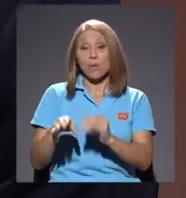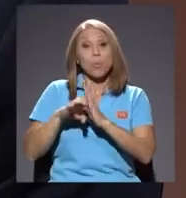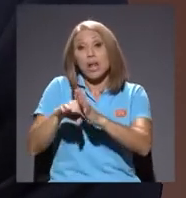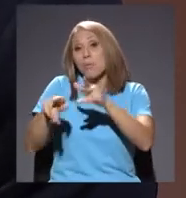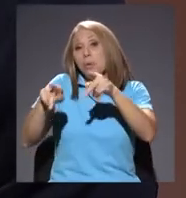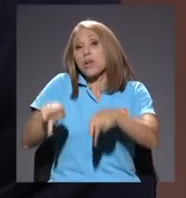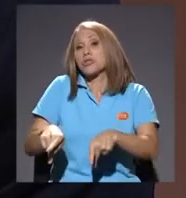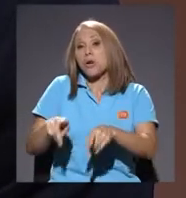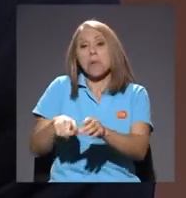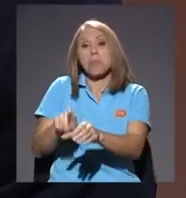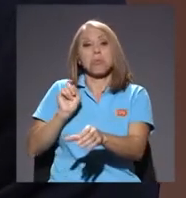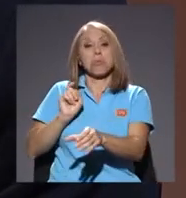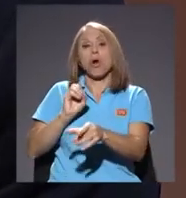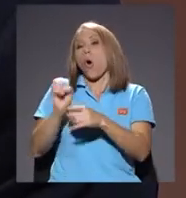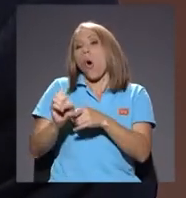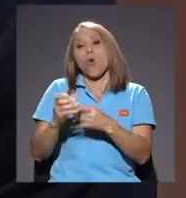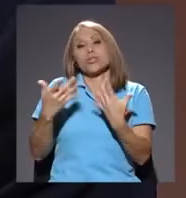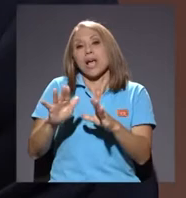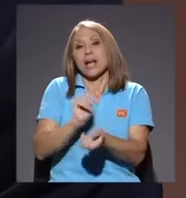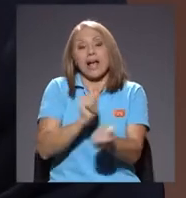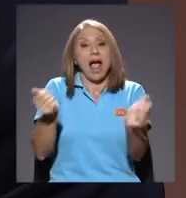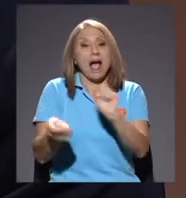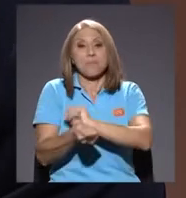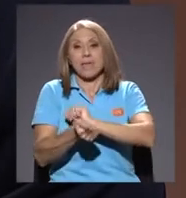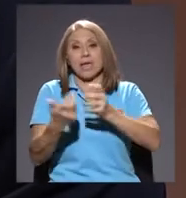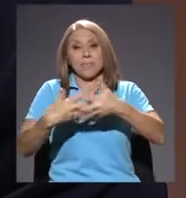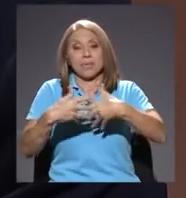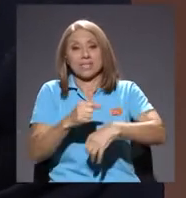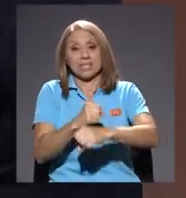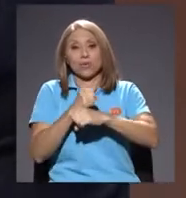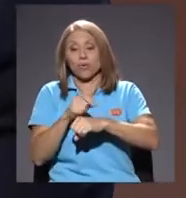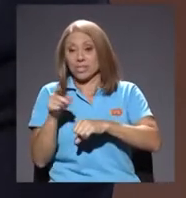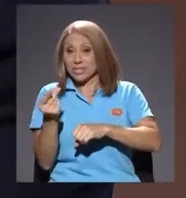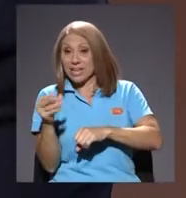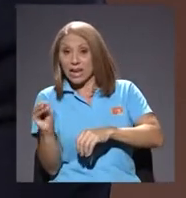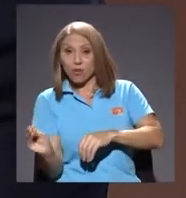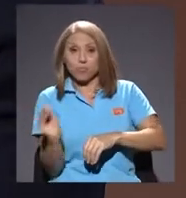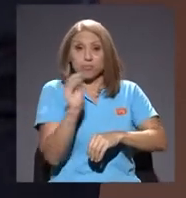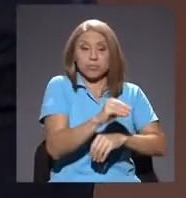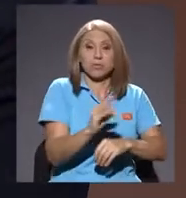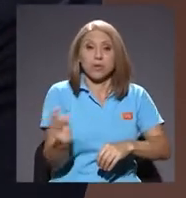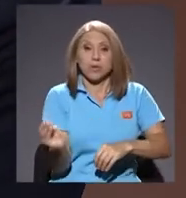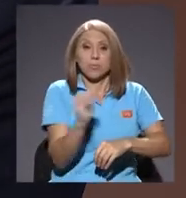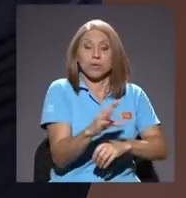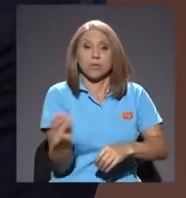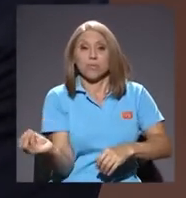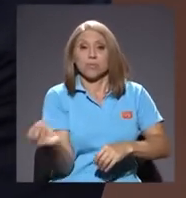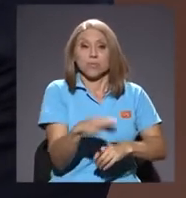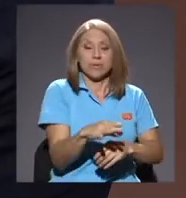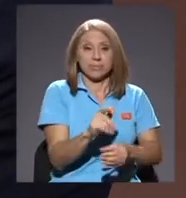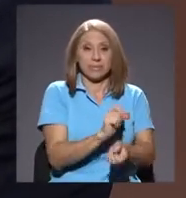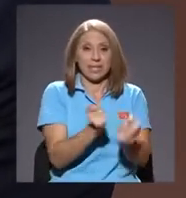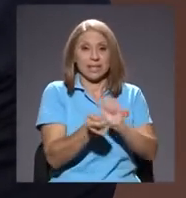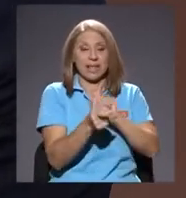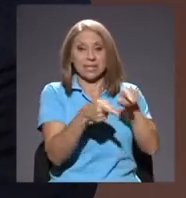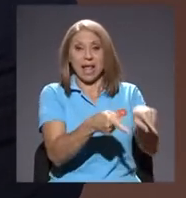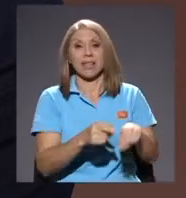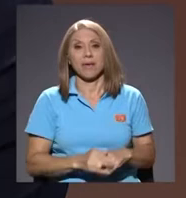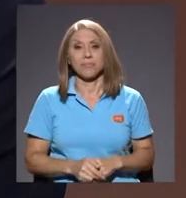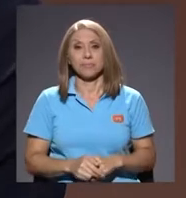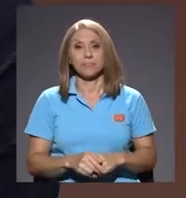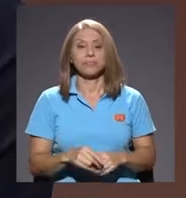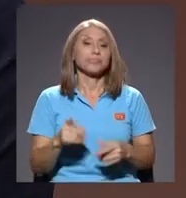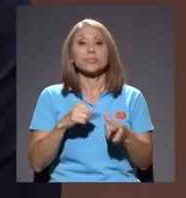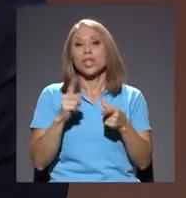operadora o porque se retira como tal porque se menciona se traslada dinero de las cuentas de las personas a la de esta persona que se retiró antes en la